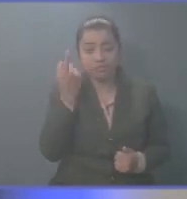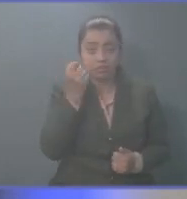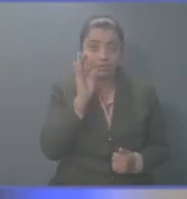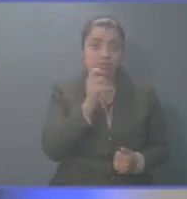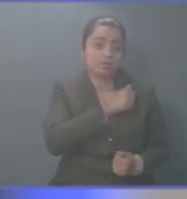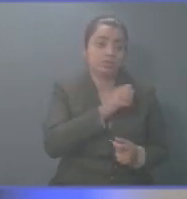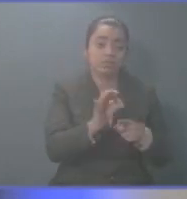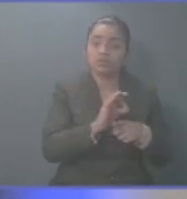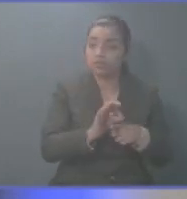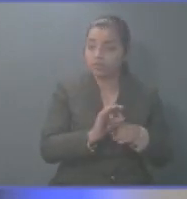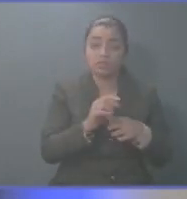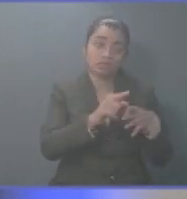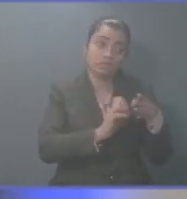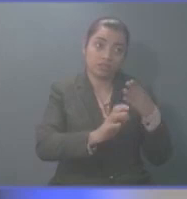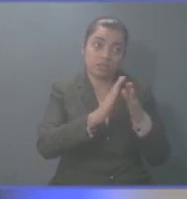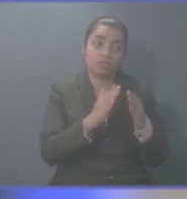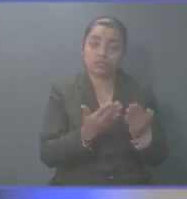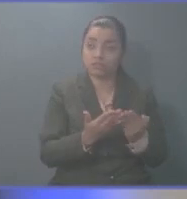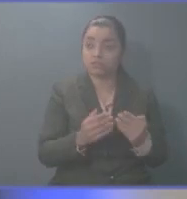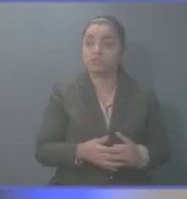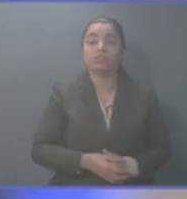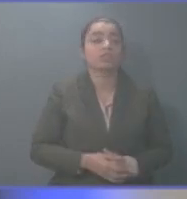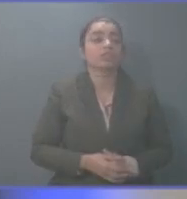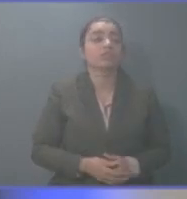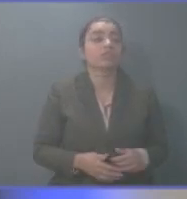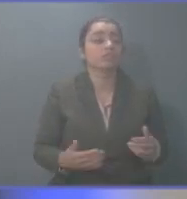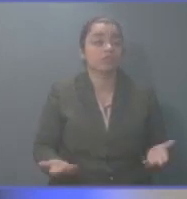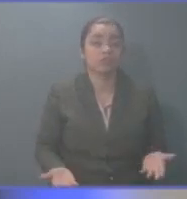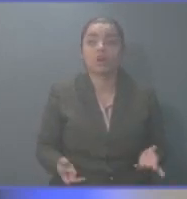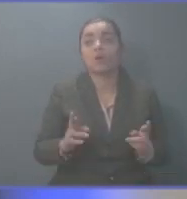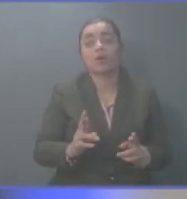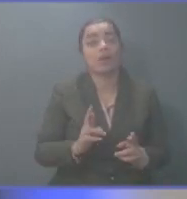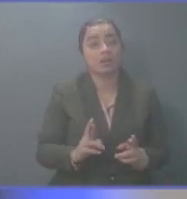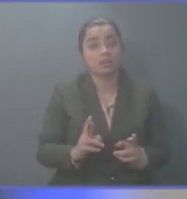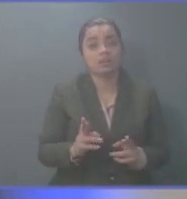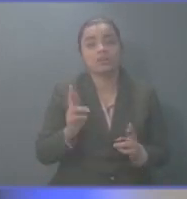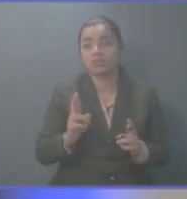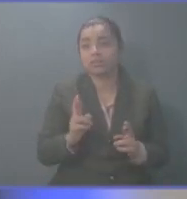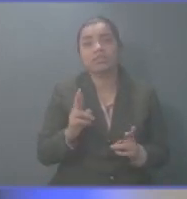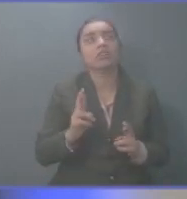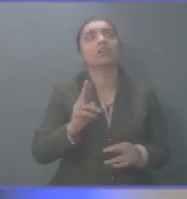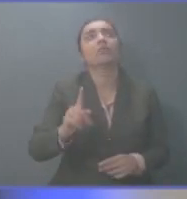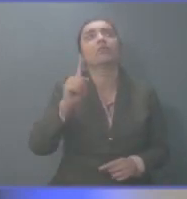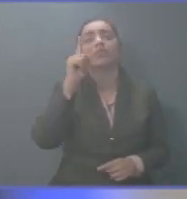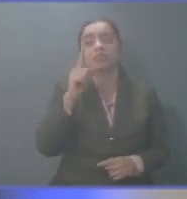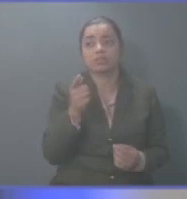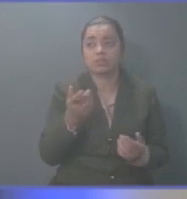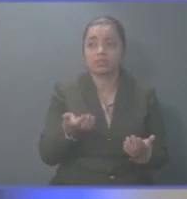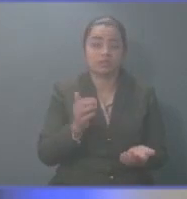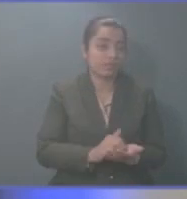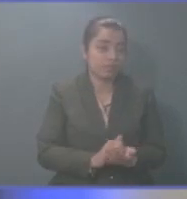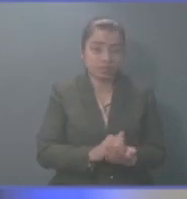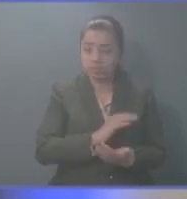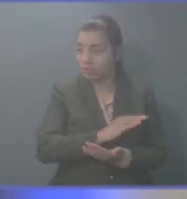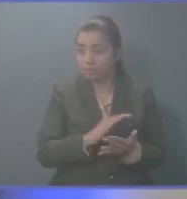que le brinda la Constitución de la República. Entonces, ojalá, repito, primero Dios, que este tipo de hechos no se vuelvan